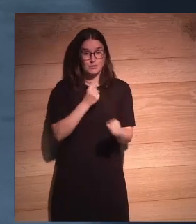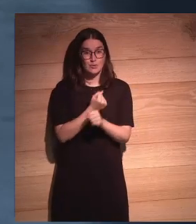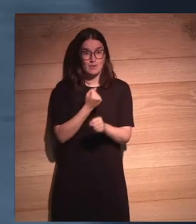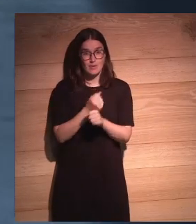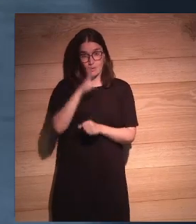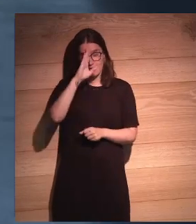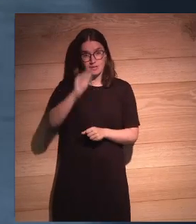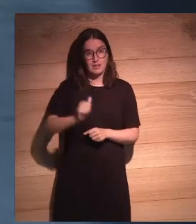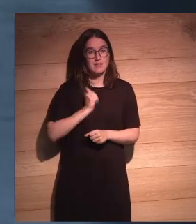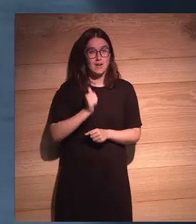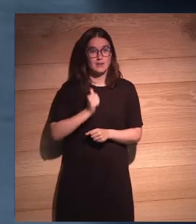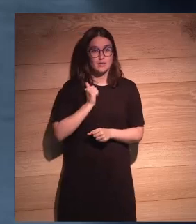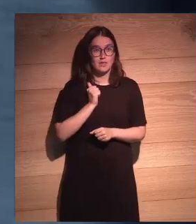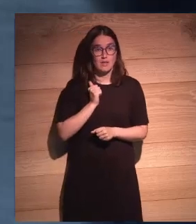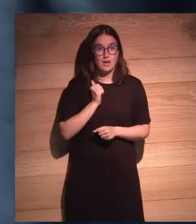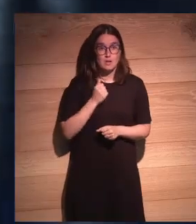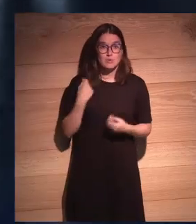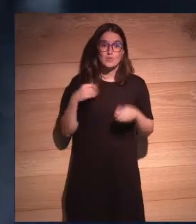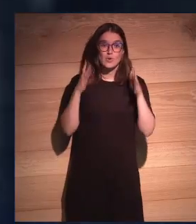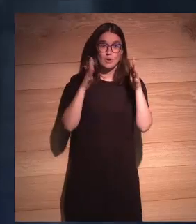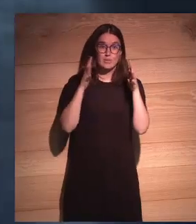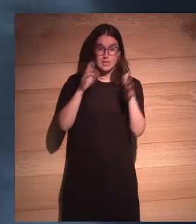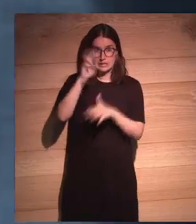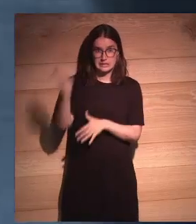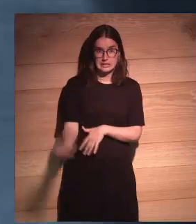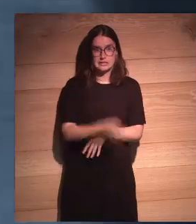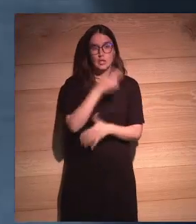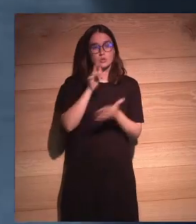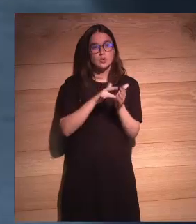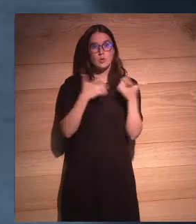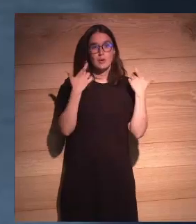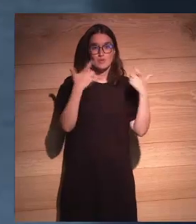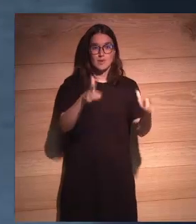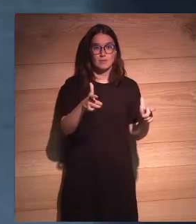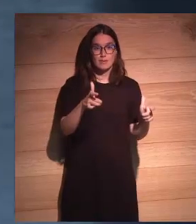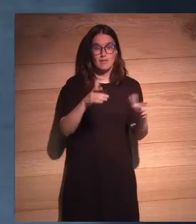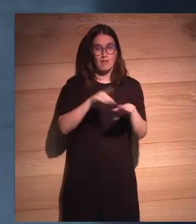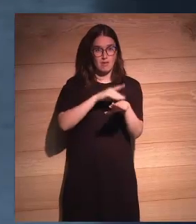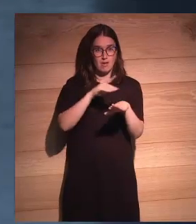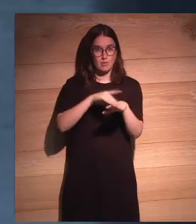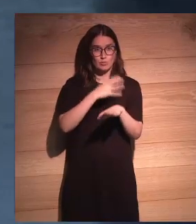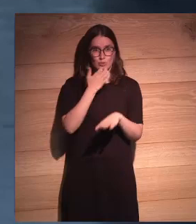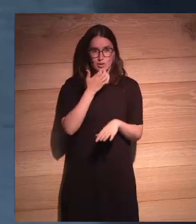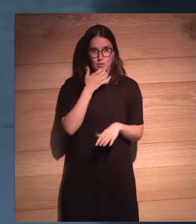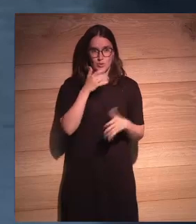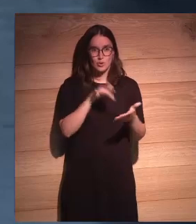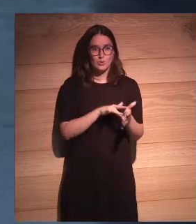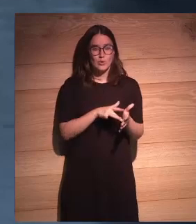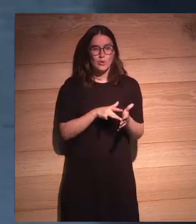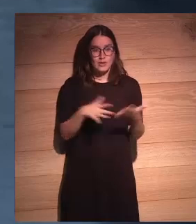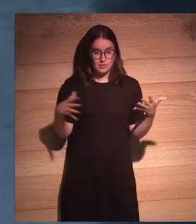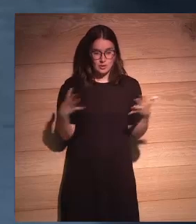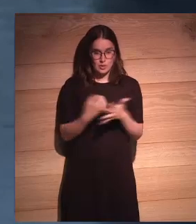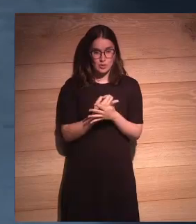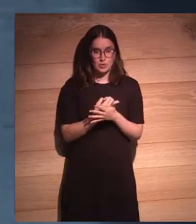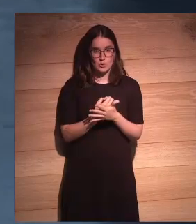de inteligencia artificial con recomendación y todo eso, hay una parte que es de datos. Por ejemplo, ahí tenemos, entre